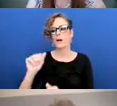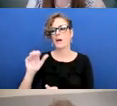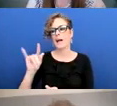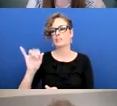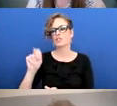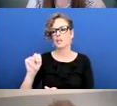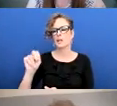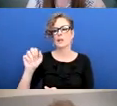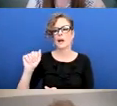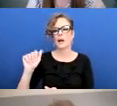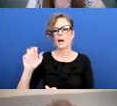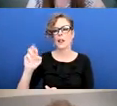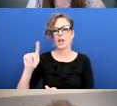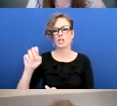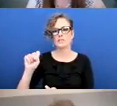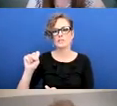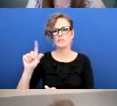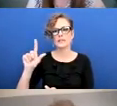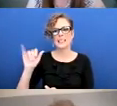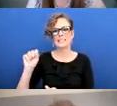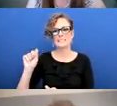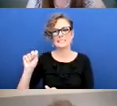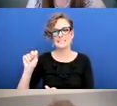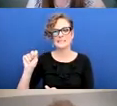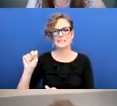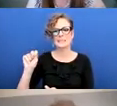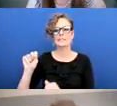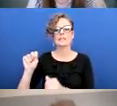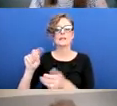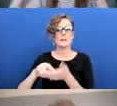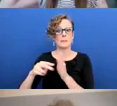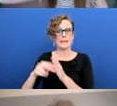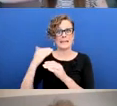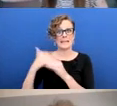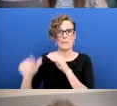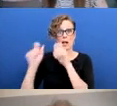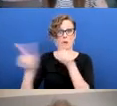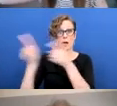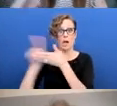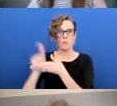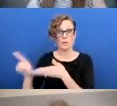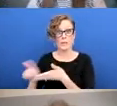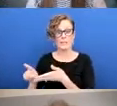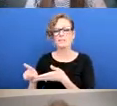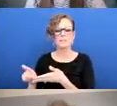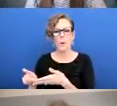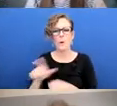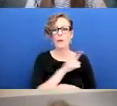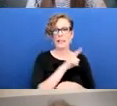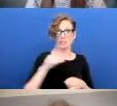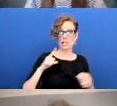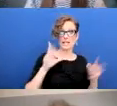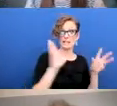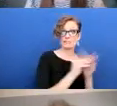puede hacerse suscriptor a una lista de alertas.